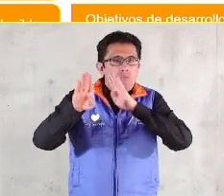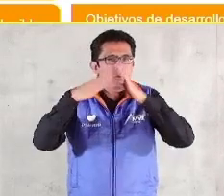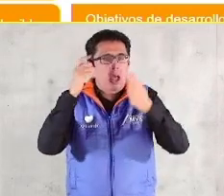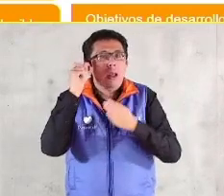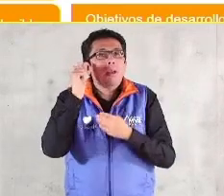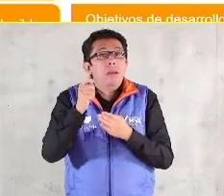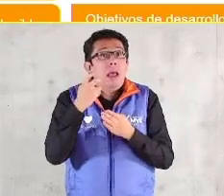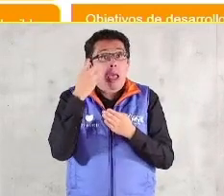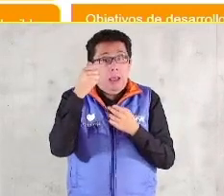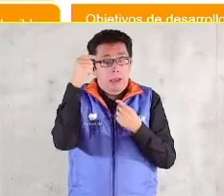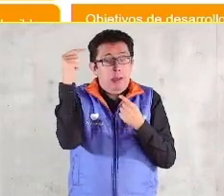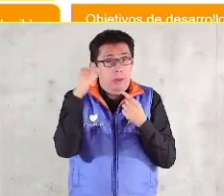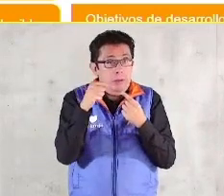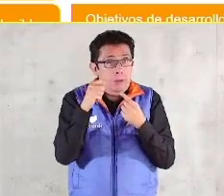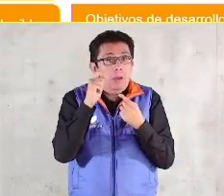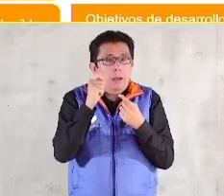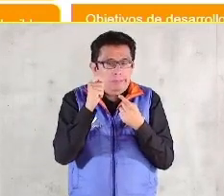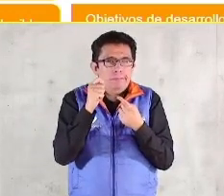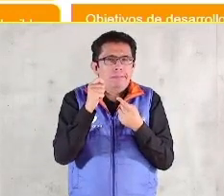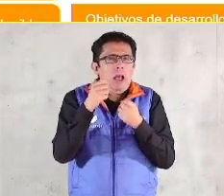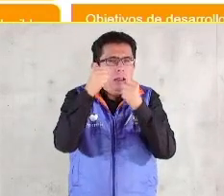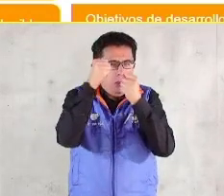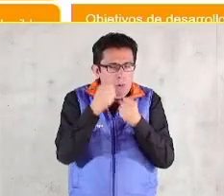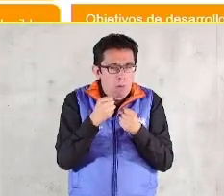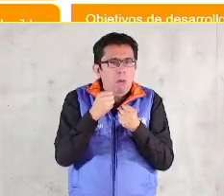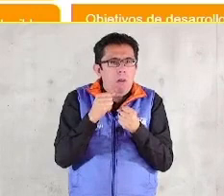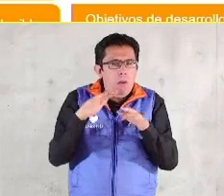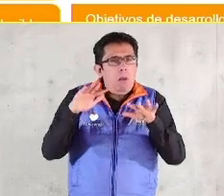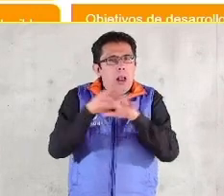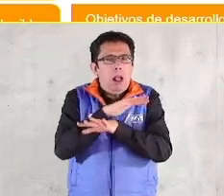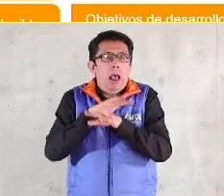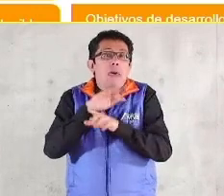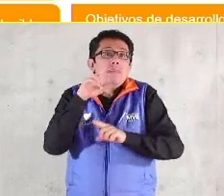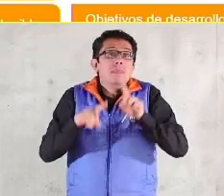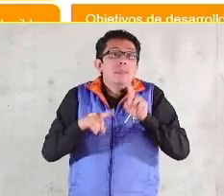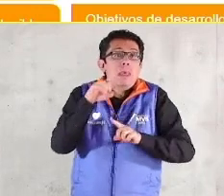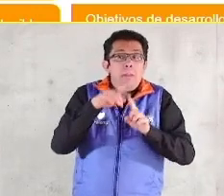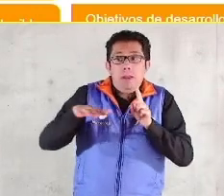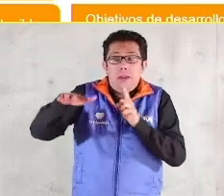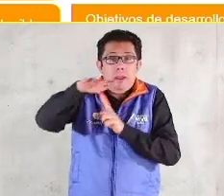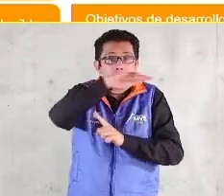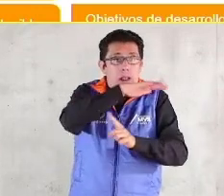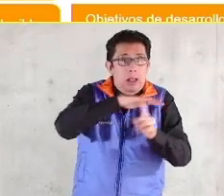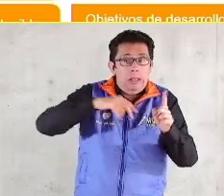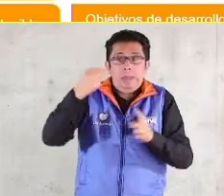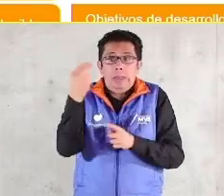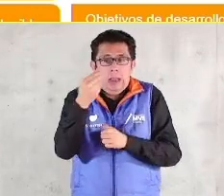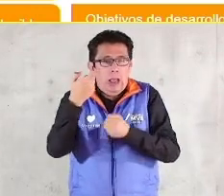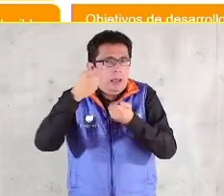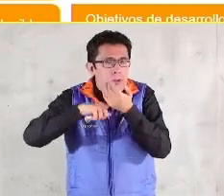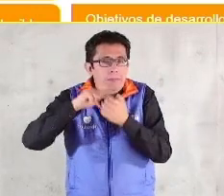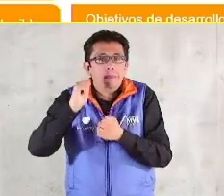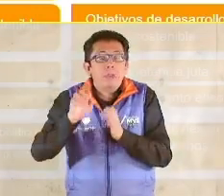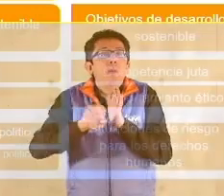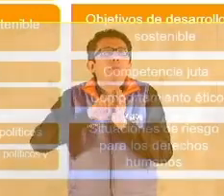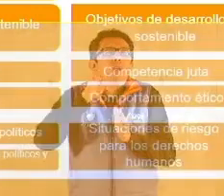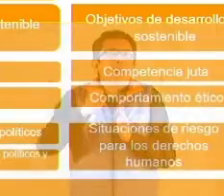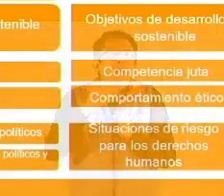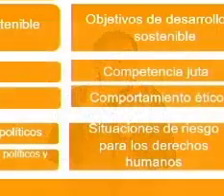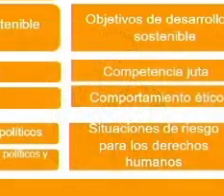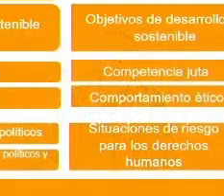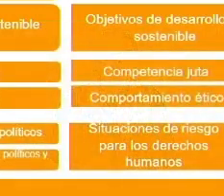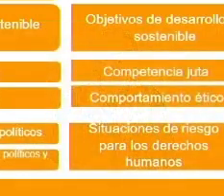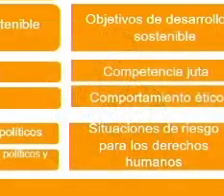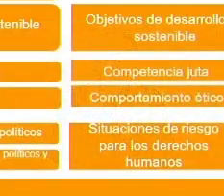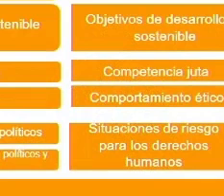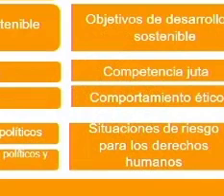ese criterio va a ir modificándose de acuerdo a las necesidades y al contexto que estamos viviendo. Por ejemplo, hoy en día es la crisis del COVID.